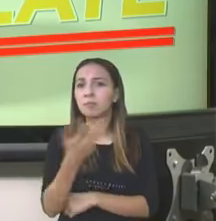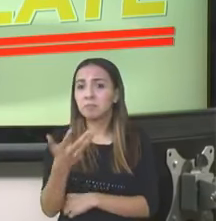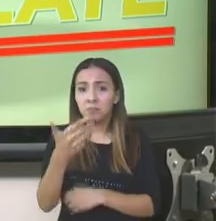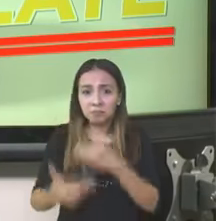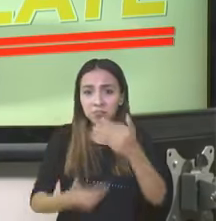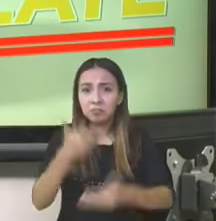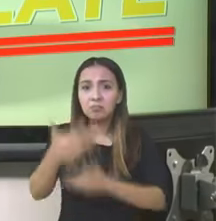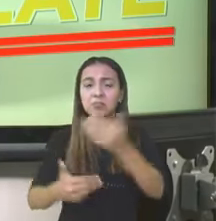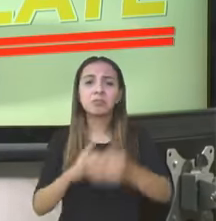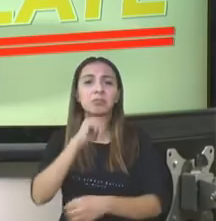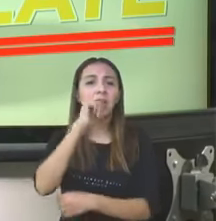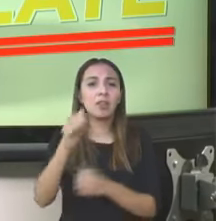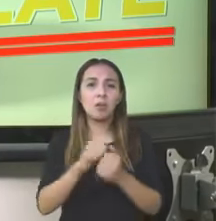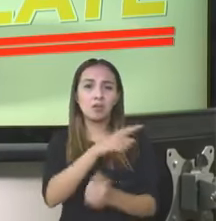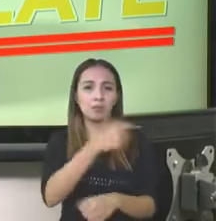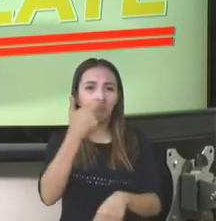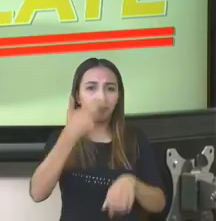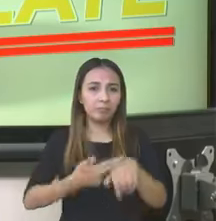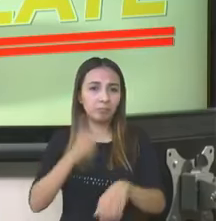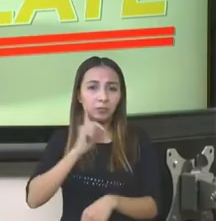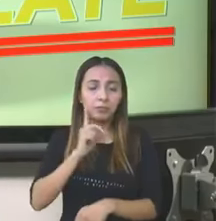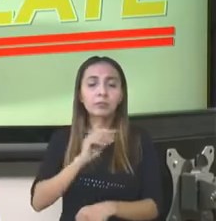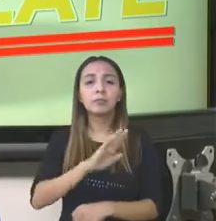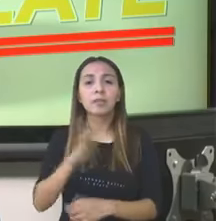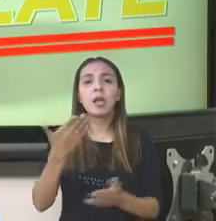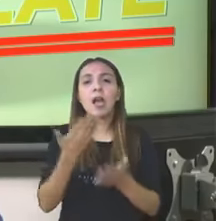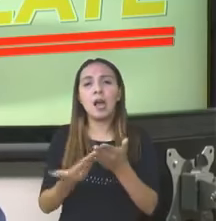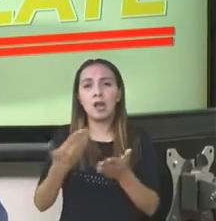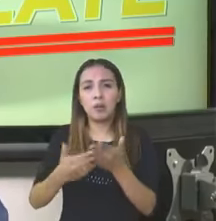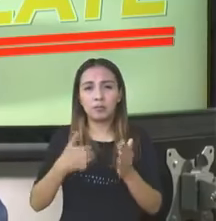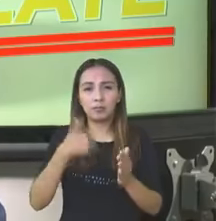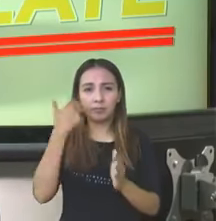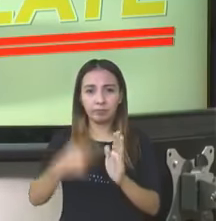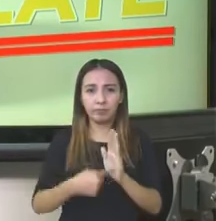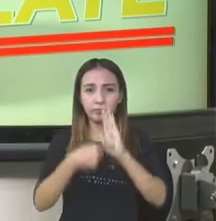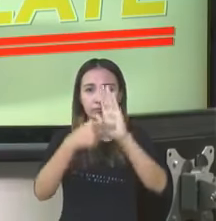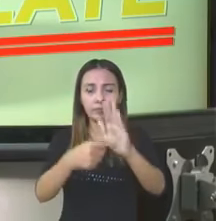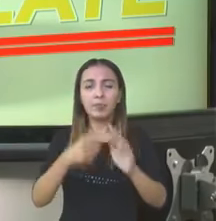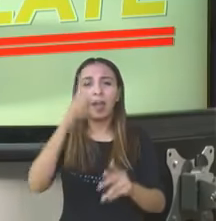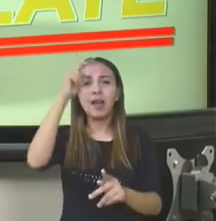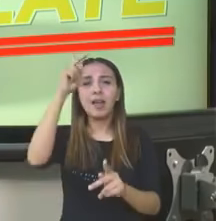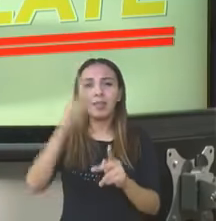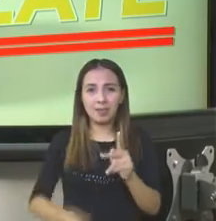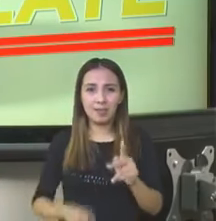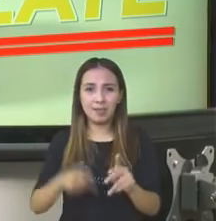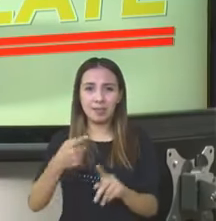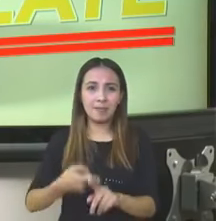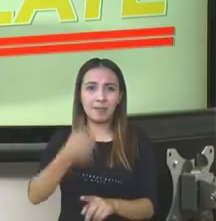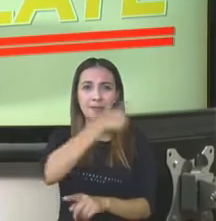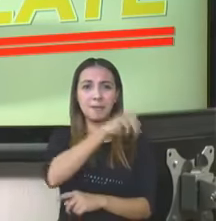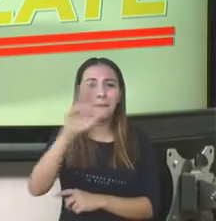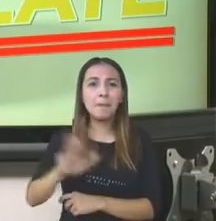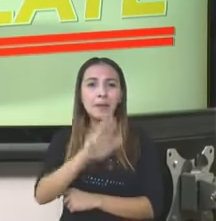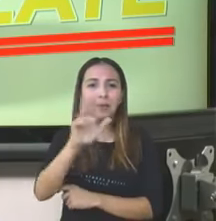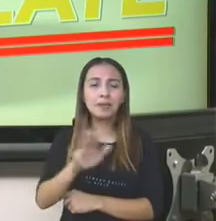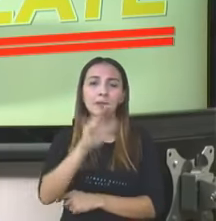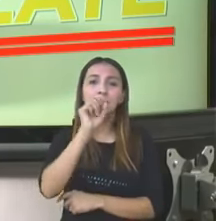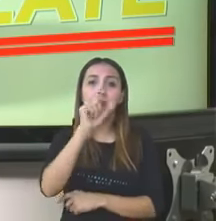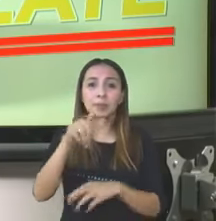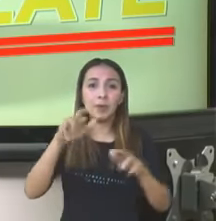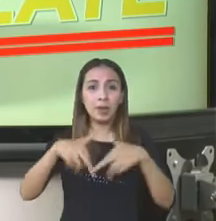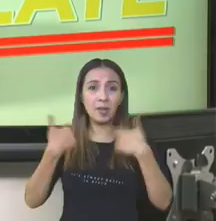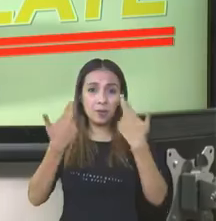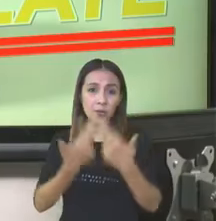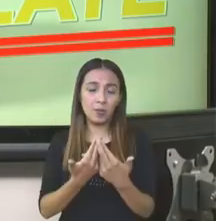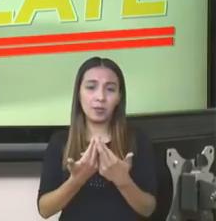esta persona al frente. Le voy a pasar a continuación lo que quedó pendiente del pasado miércoles en esta reunión